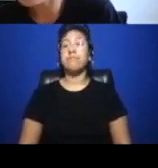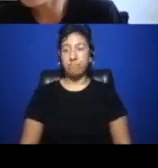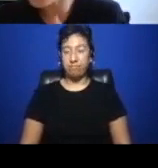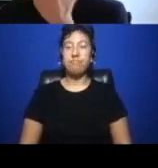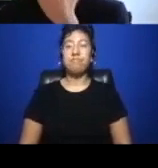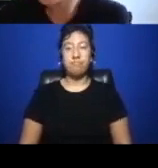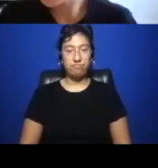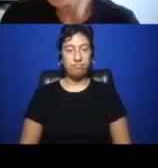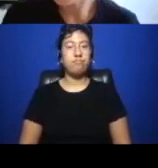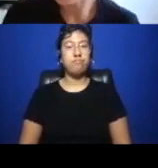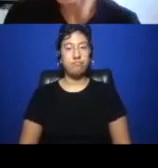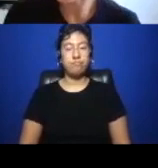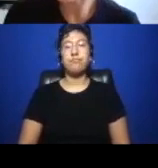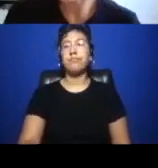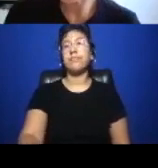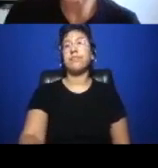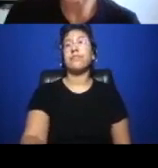Google.com también. ¿Ok?